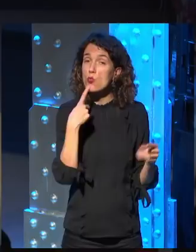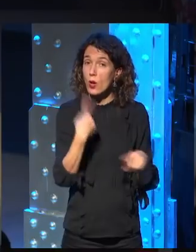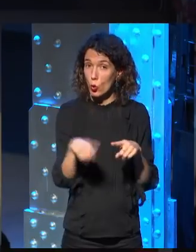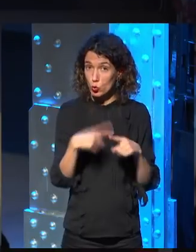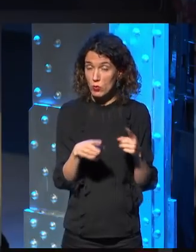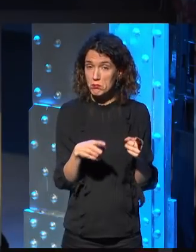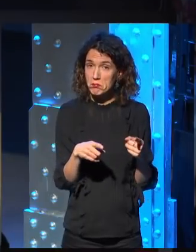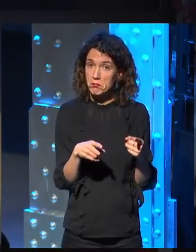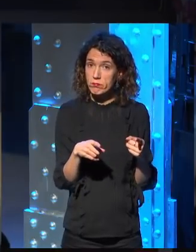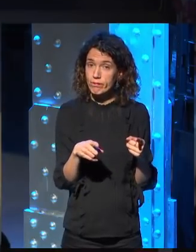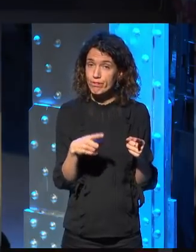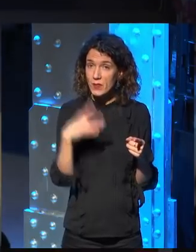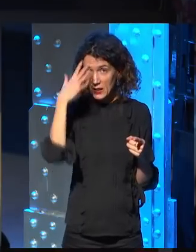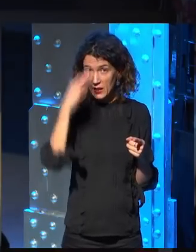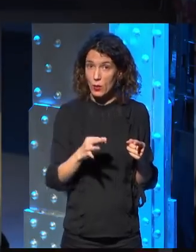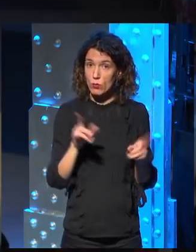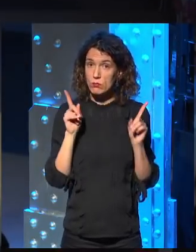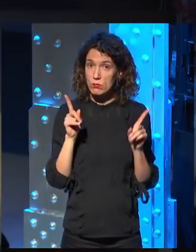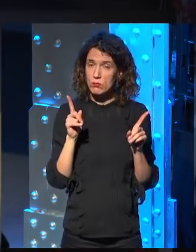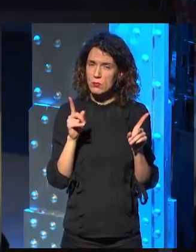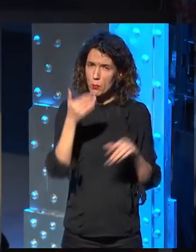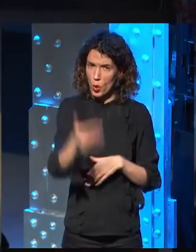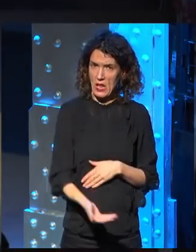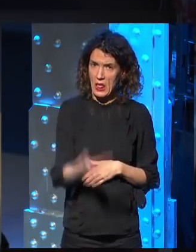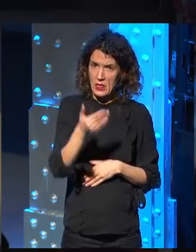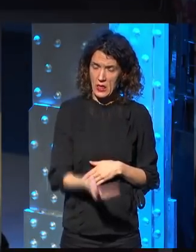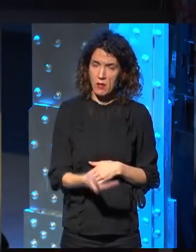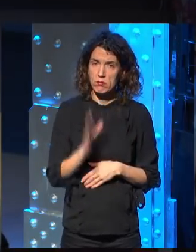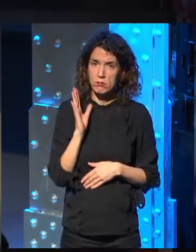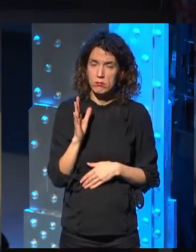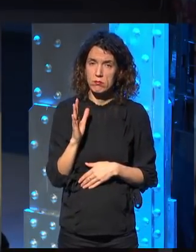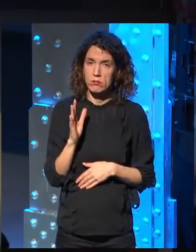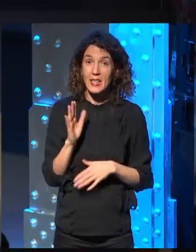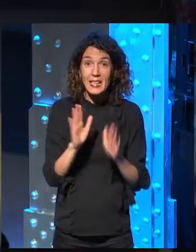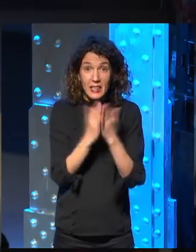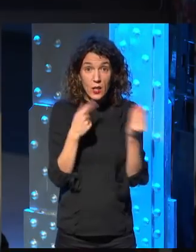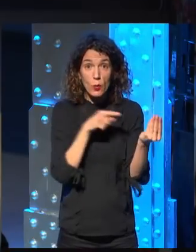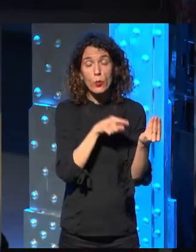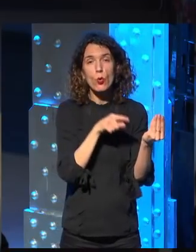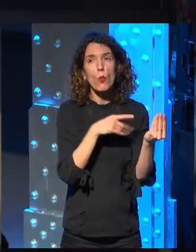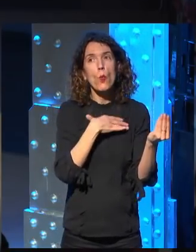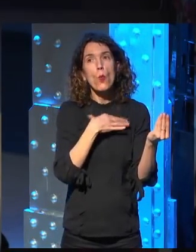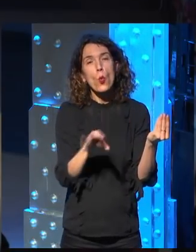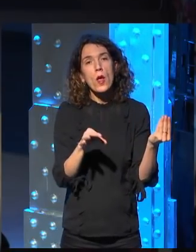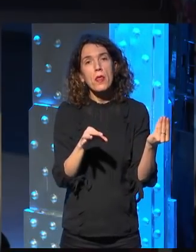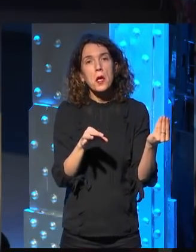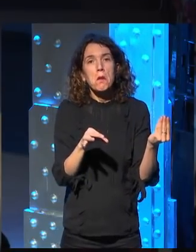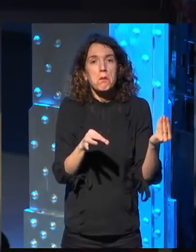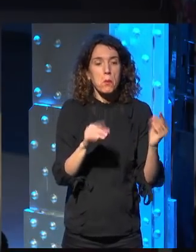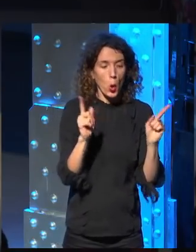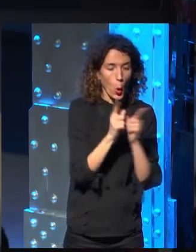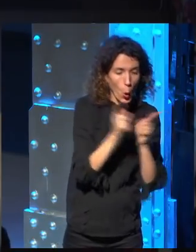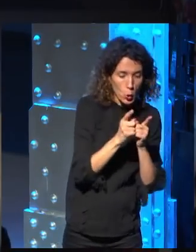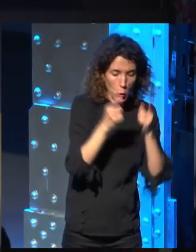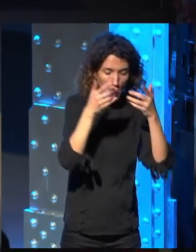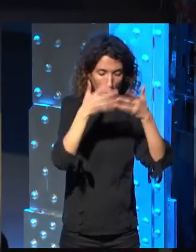que creo que es muy significativa, y es que el libro puede ser así, puede ser más corto y